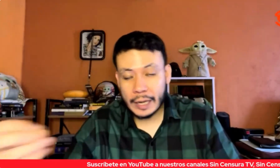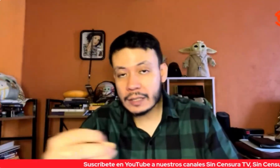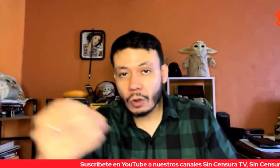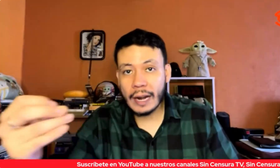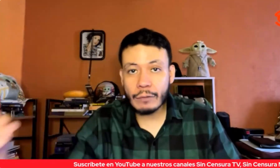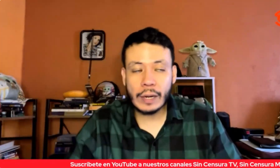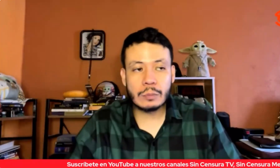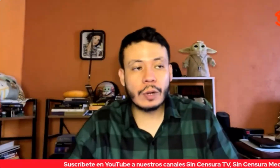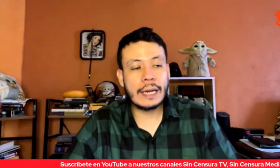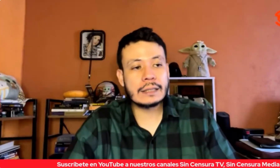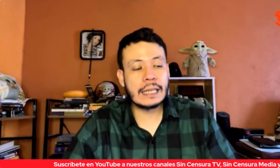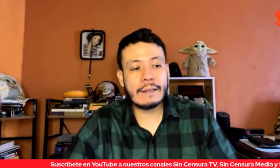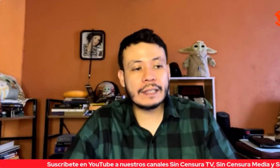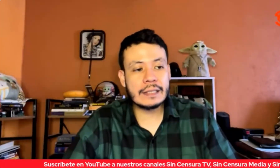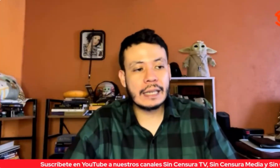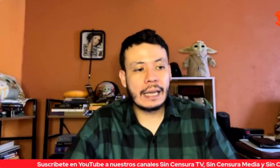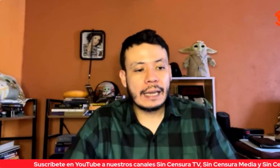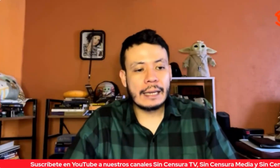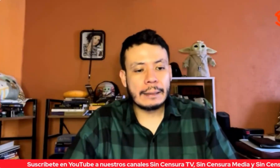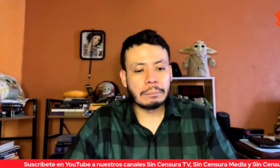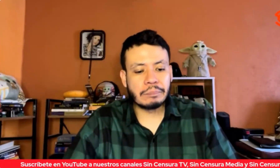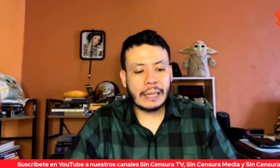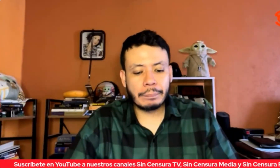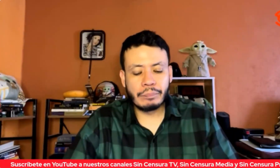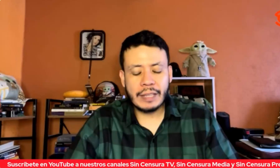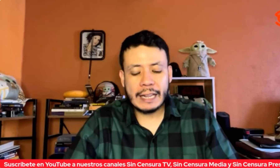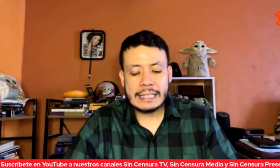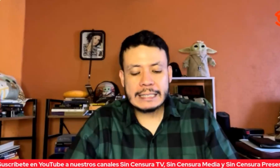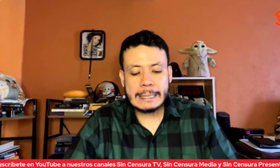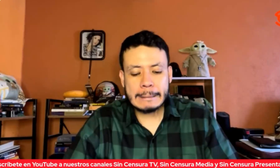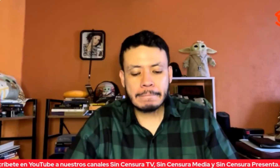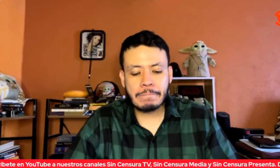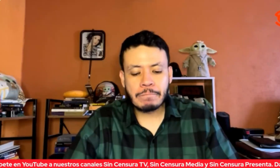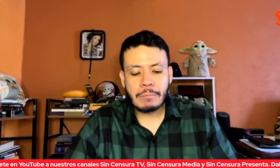tenido las mujeres, logrando las mujeres grandes,